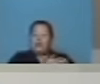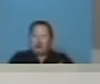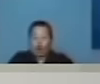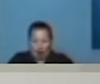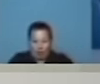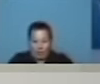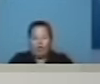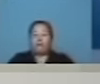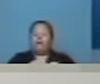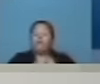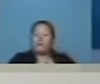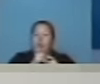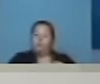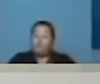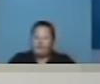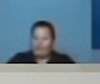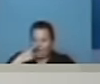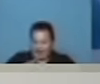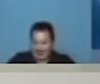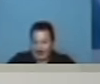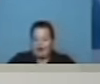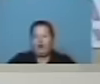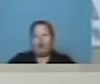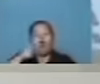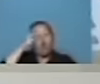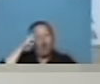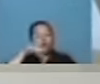Scioli obtuvo en el escrutinio definitivo